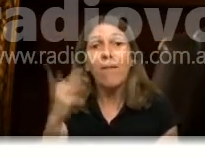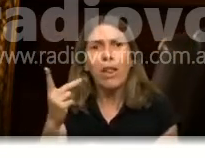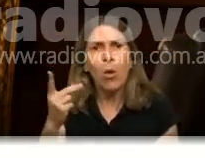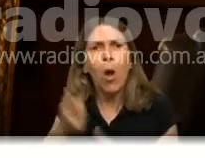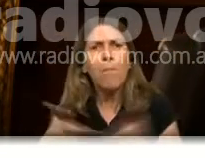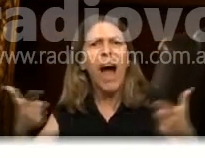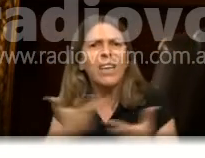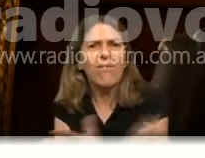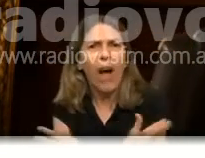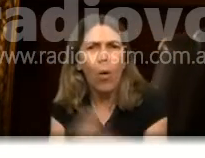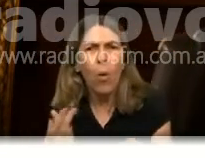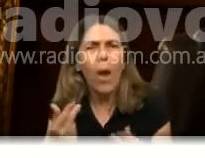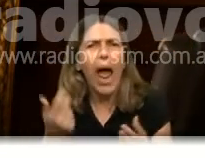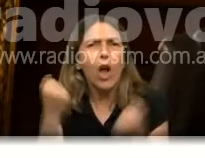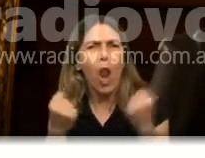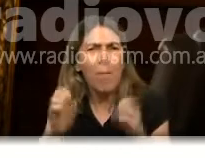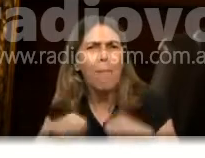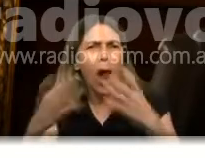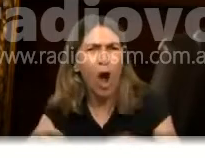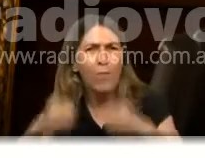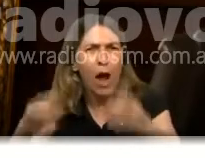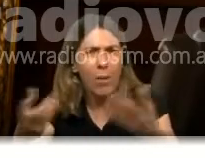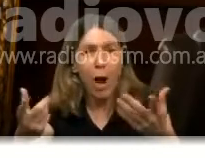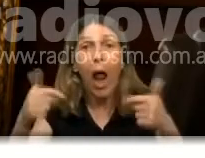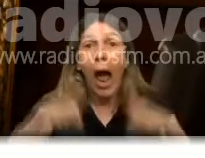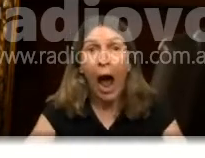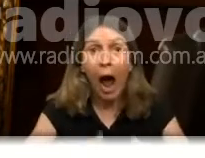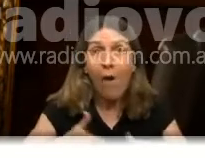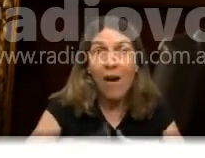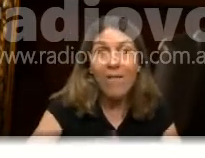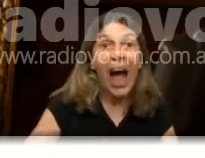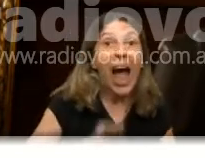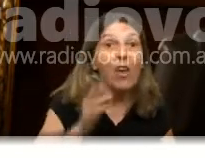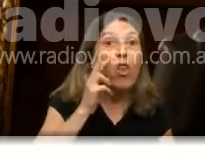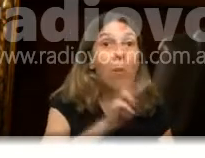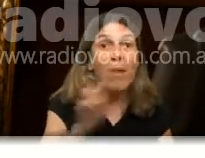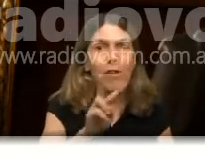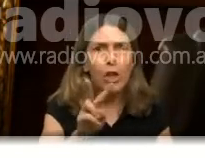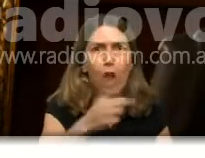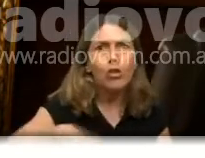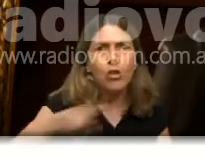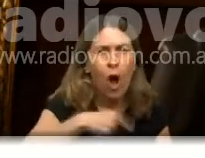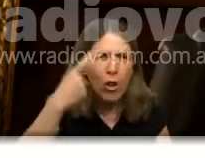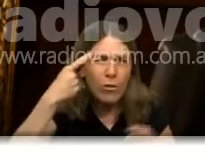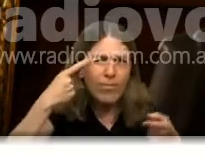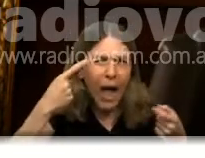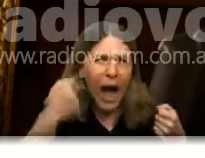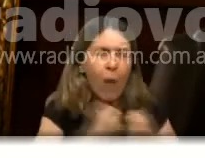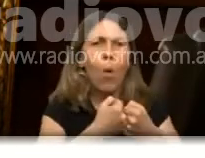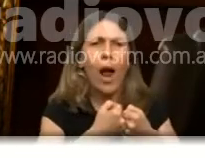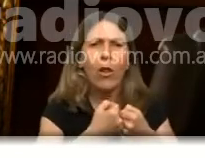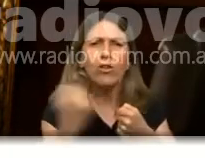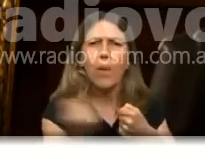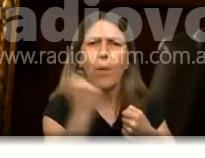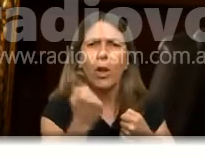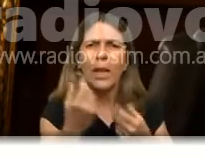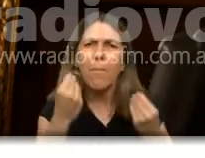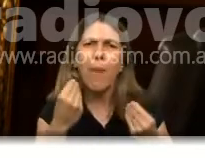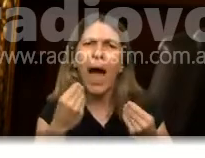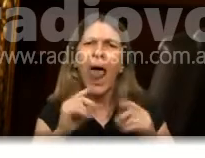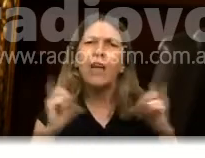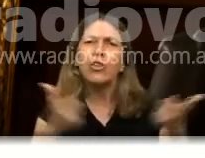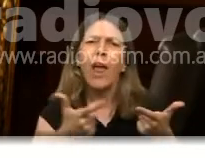de la reactivación económica hagamos del 2022 el año de los grandes acuerdos en procura de una sociedad más